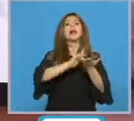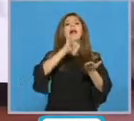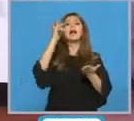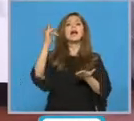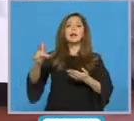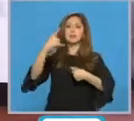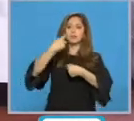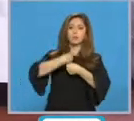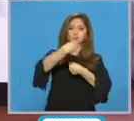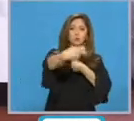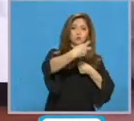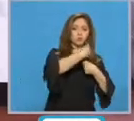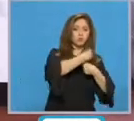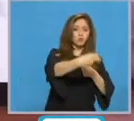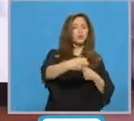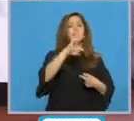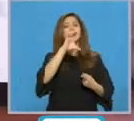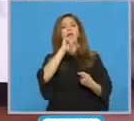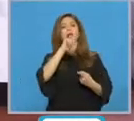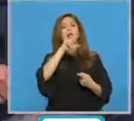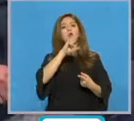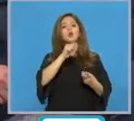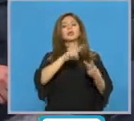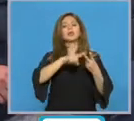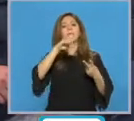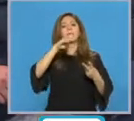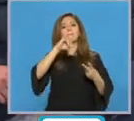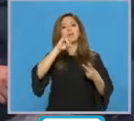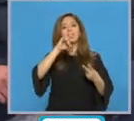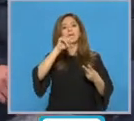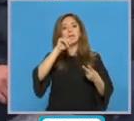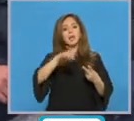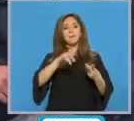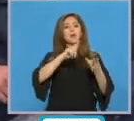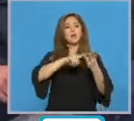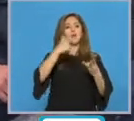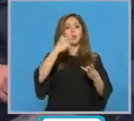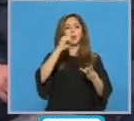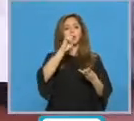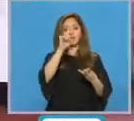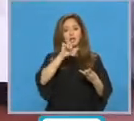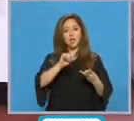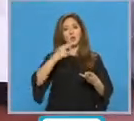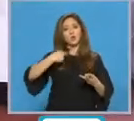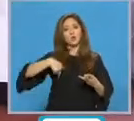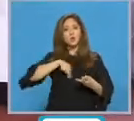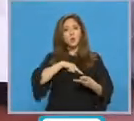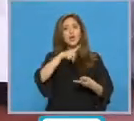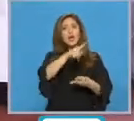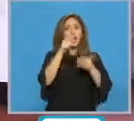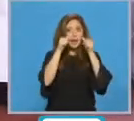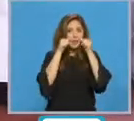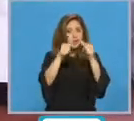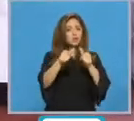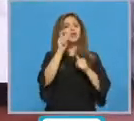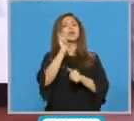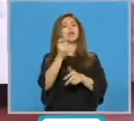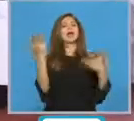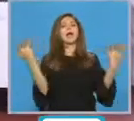Gracias. Carlos Hernández, Miriam Mejía y Gonzalo Ibarra. Definitivamente que vamos a estar pendientes de todo lo que se haga en